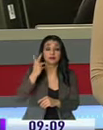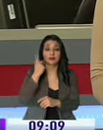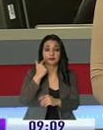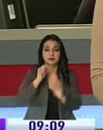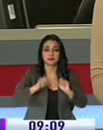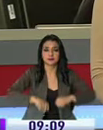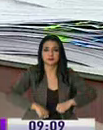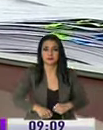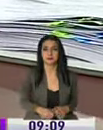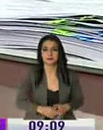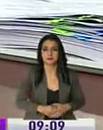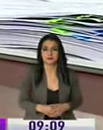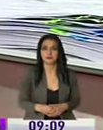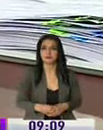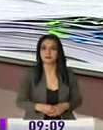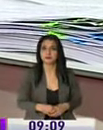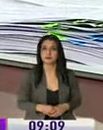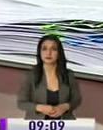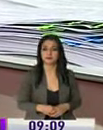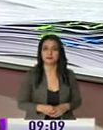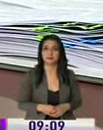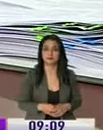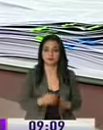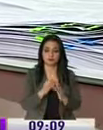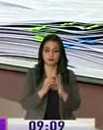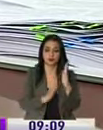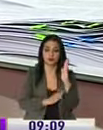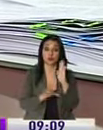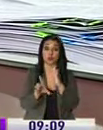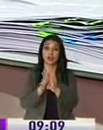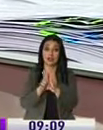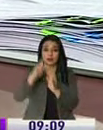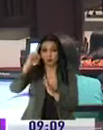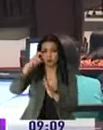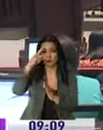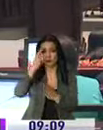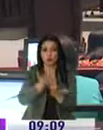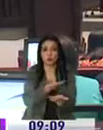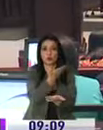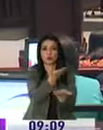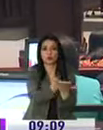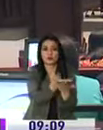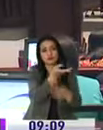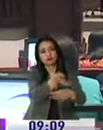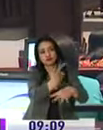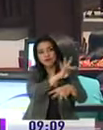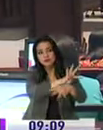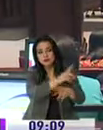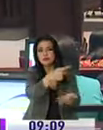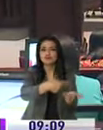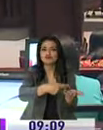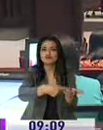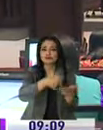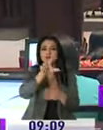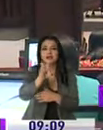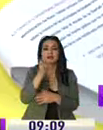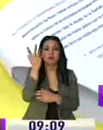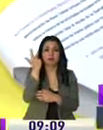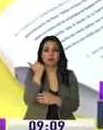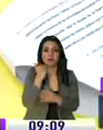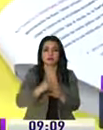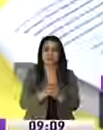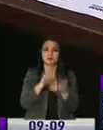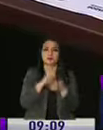días. El proyecto ya está en manos de la Asamblea, que deberá analizarlo en máximo 30 días. La reforma